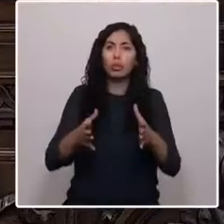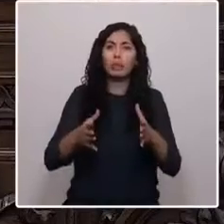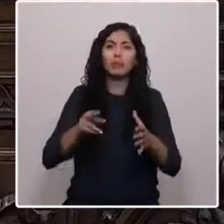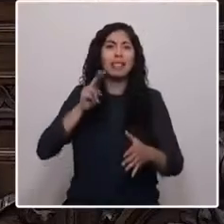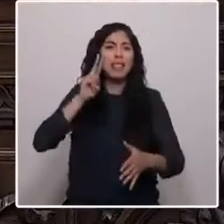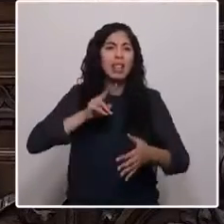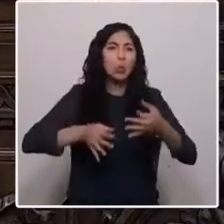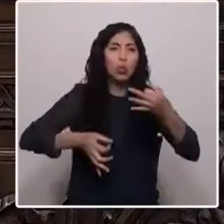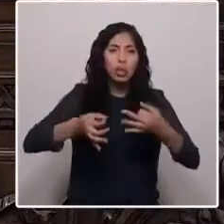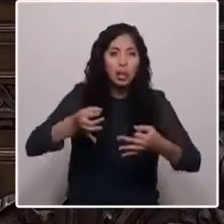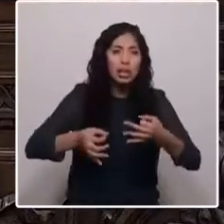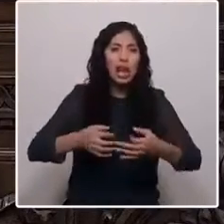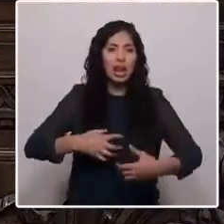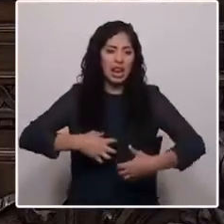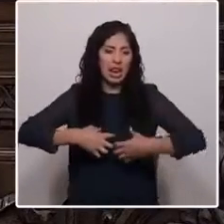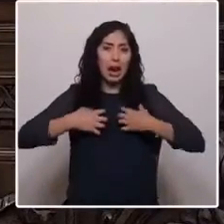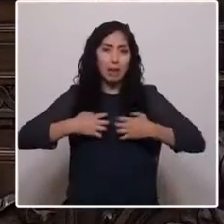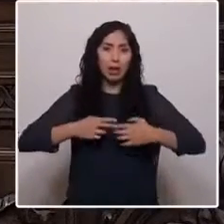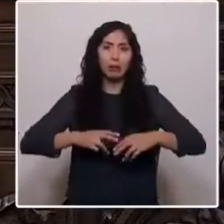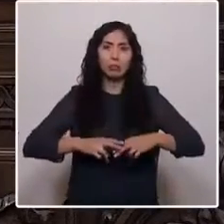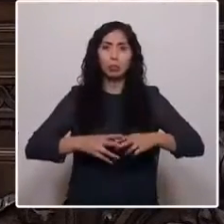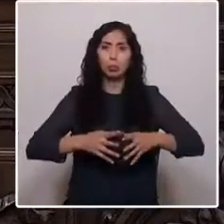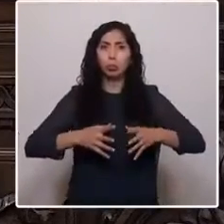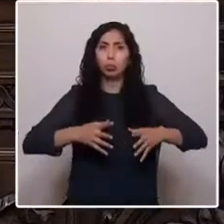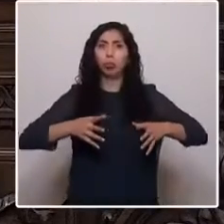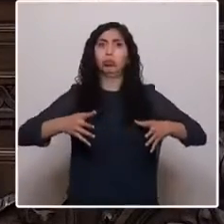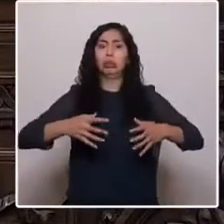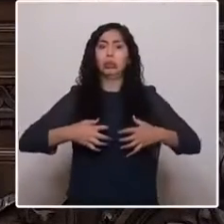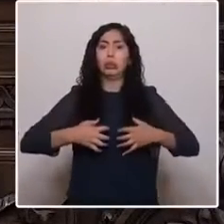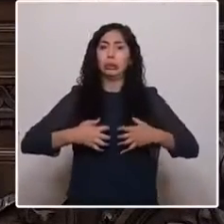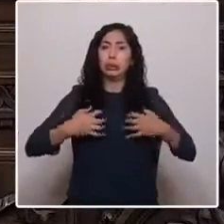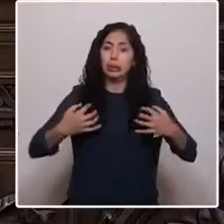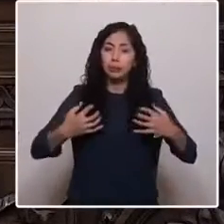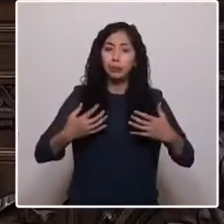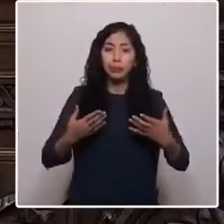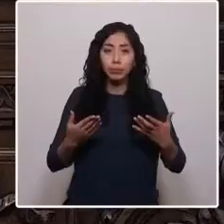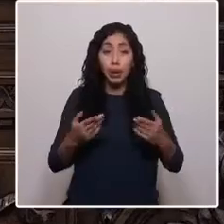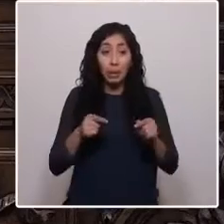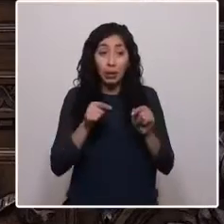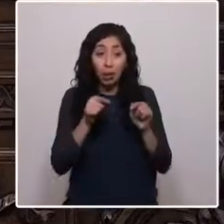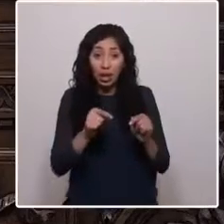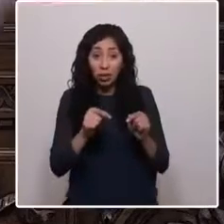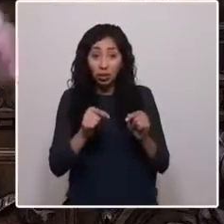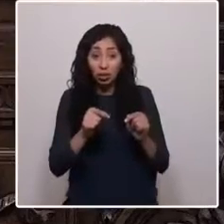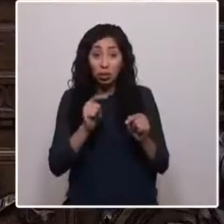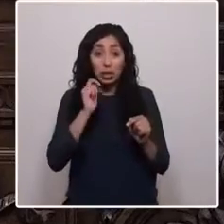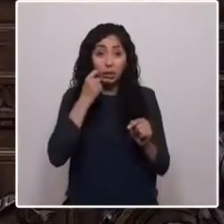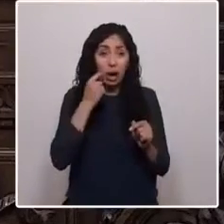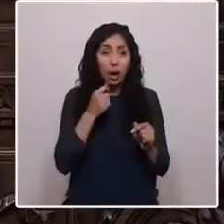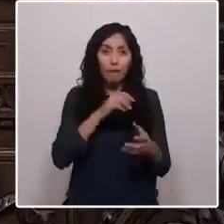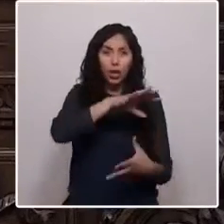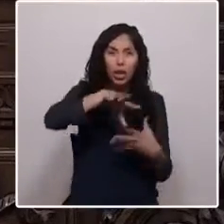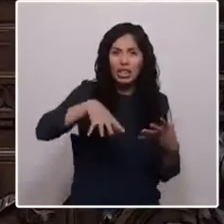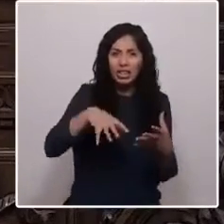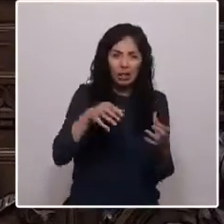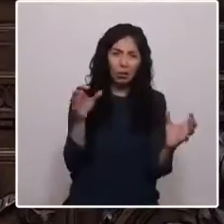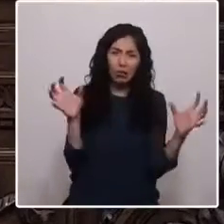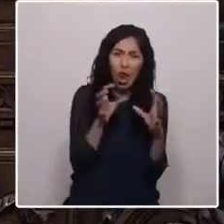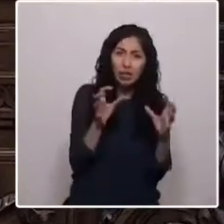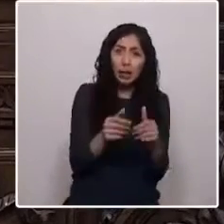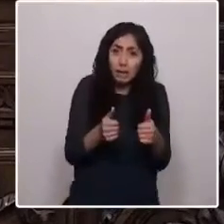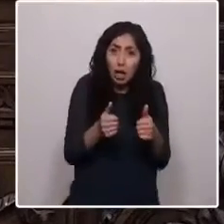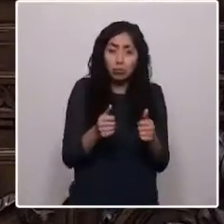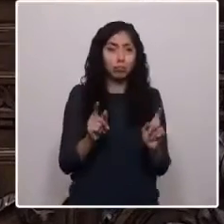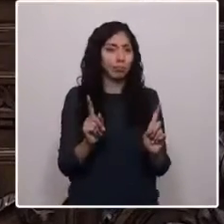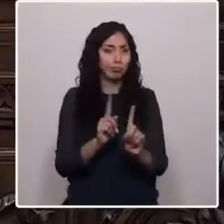rabia. Pero eso no justifica la violencia y jamás la justificará. Solo